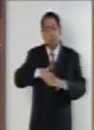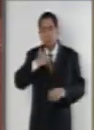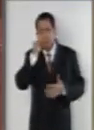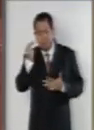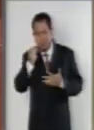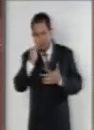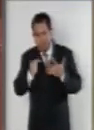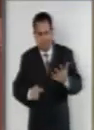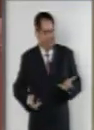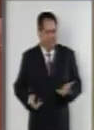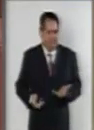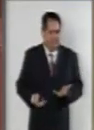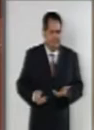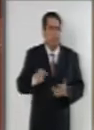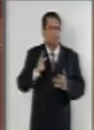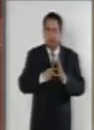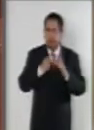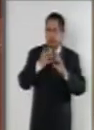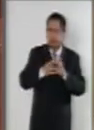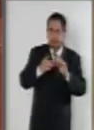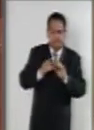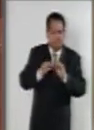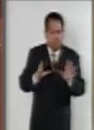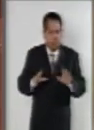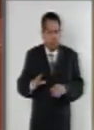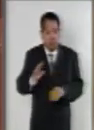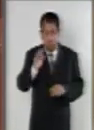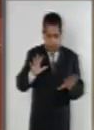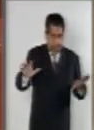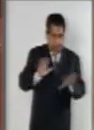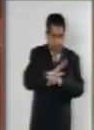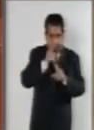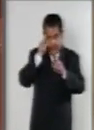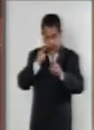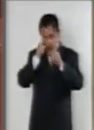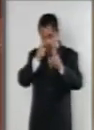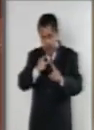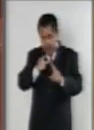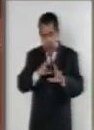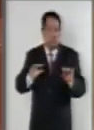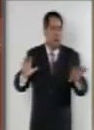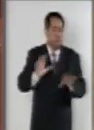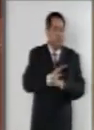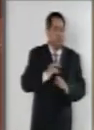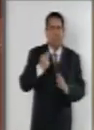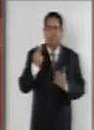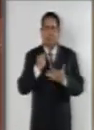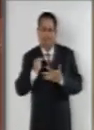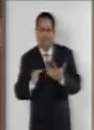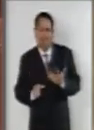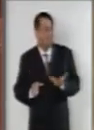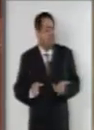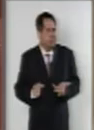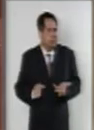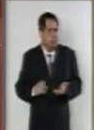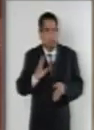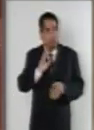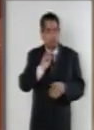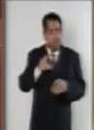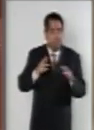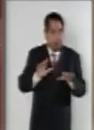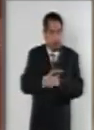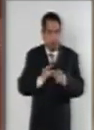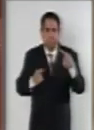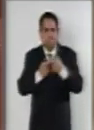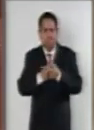requisitos, y entonces debieron haberlo modificado. O cambian los objetivos o cambian los requisitos. De lo contrario, esta